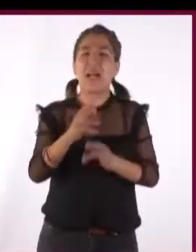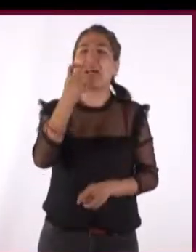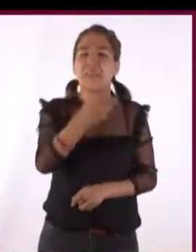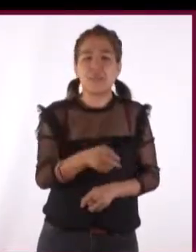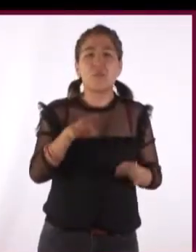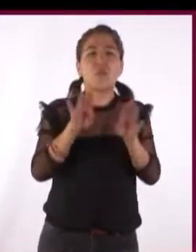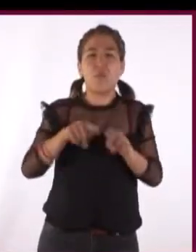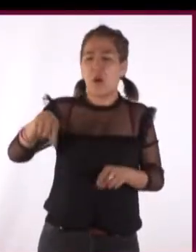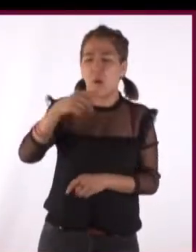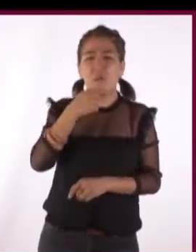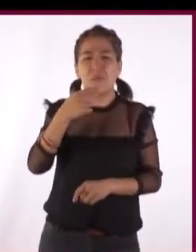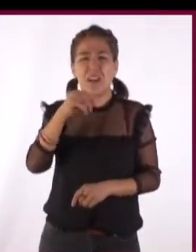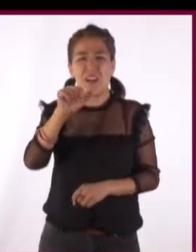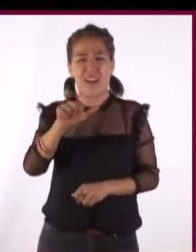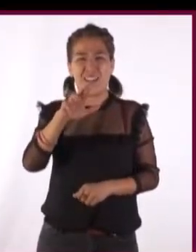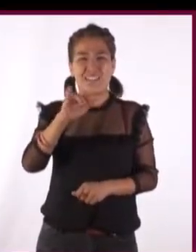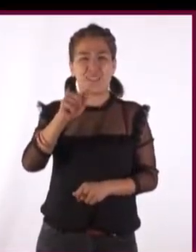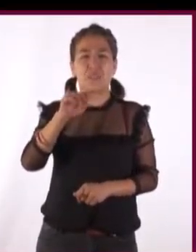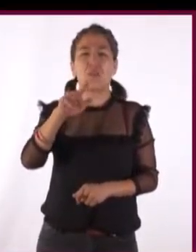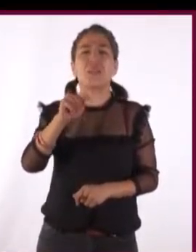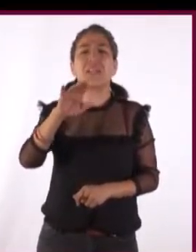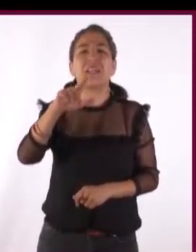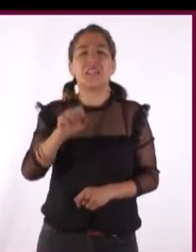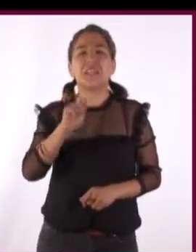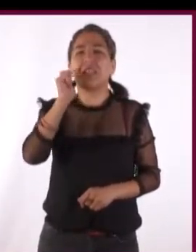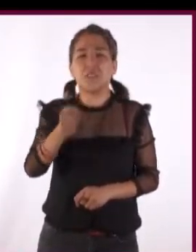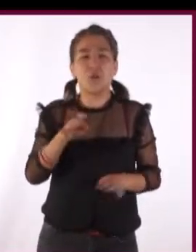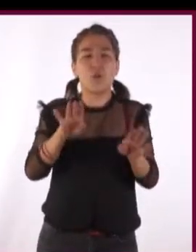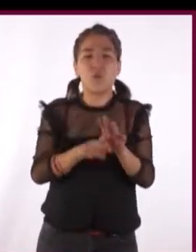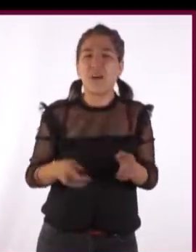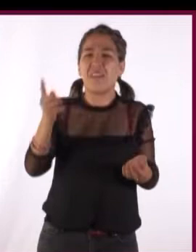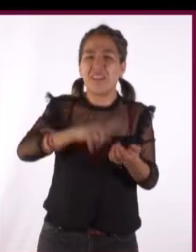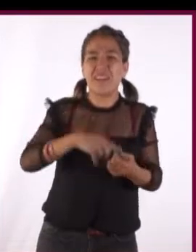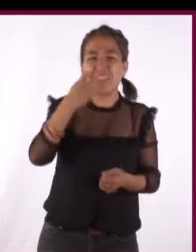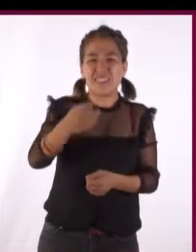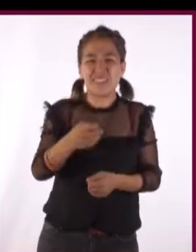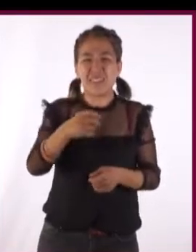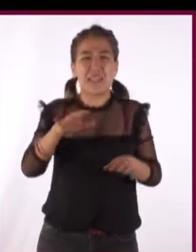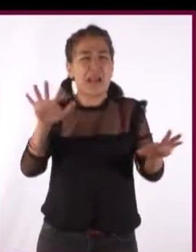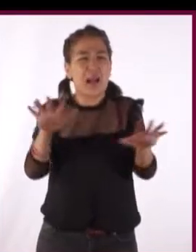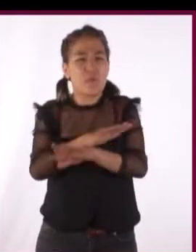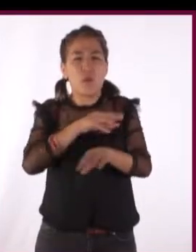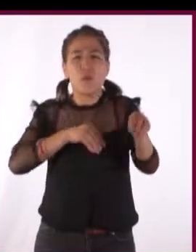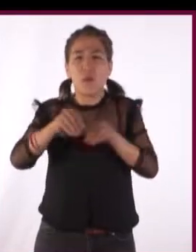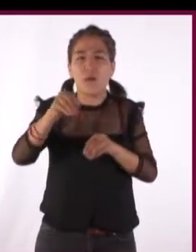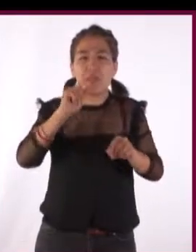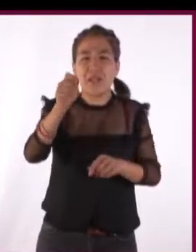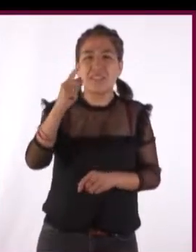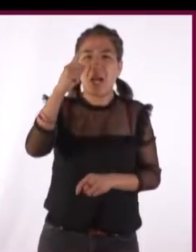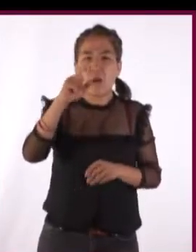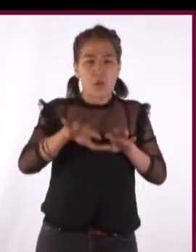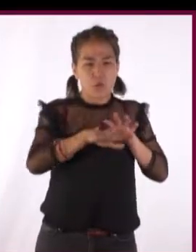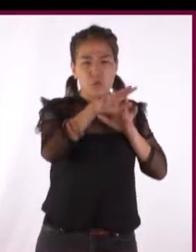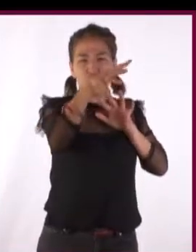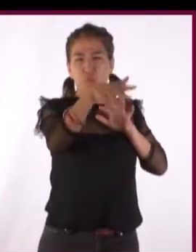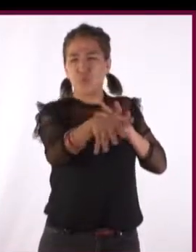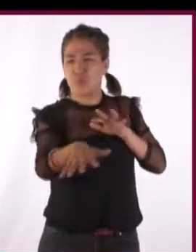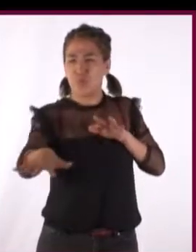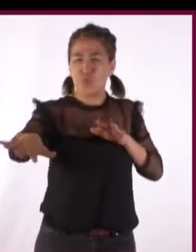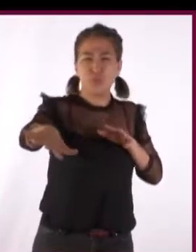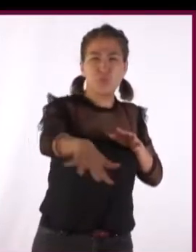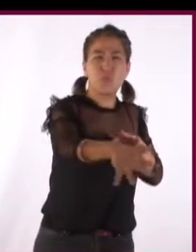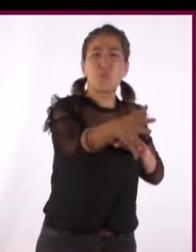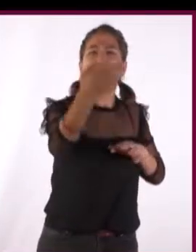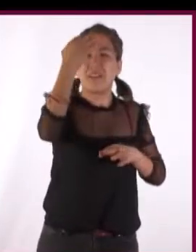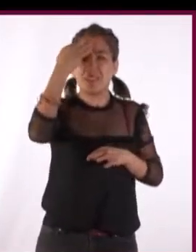cuando Aristóteles se percató de la ilusión del movimiento como efecto secundario. Tras mirar la corriente del agua por determinado